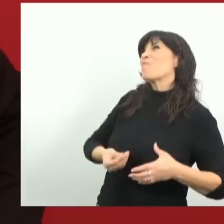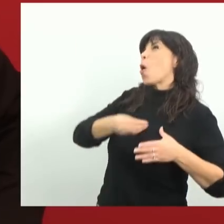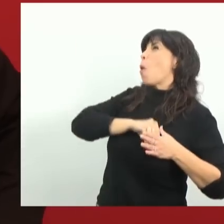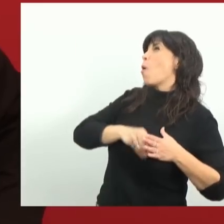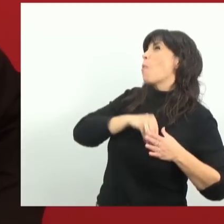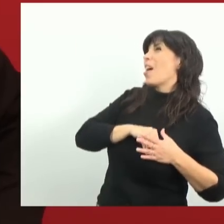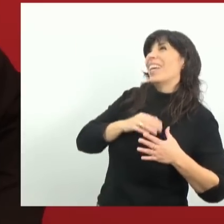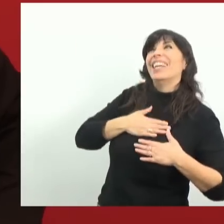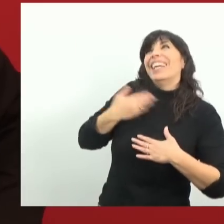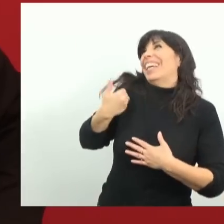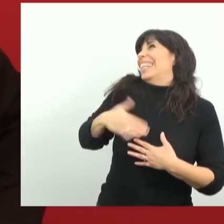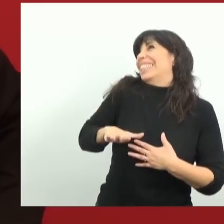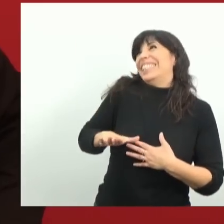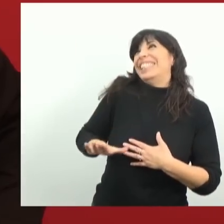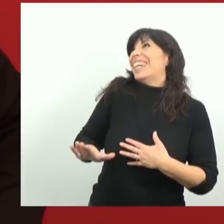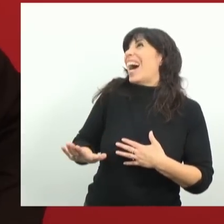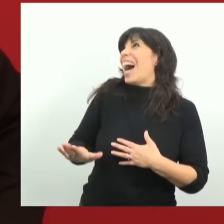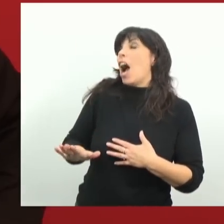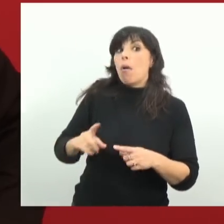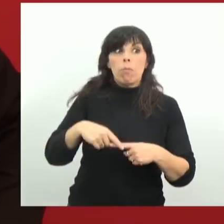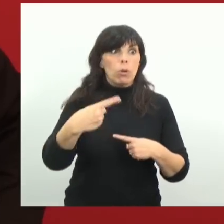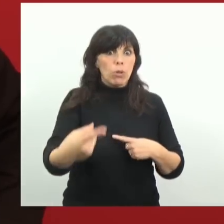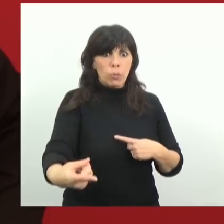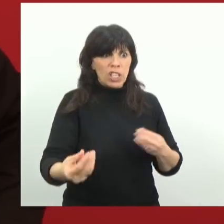mentira, en todas esas cosas.